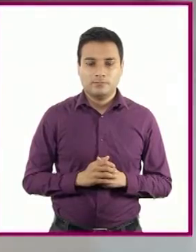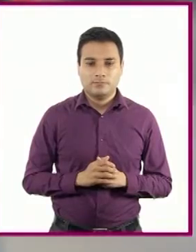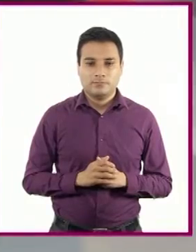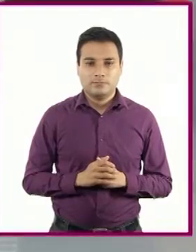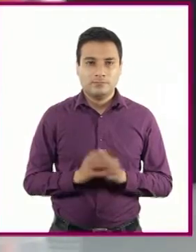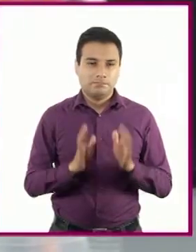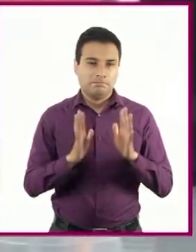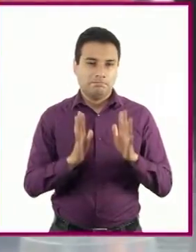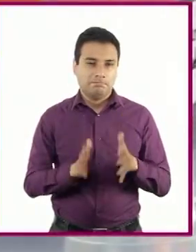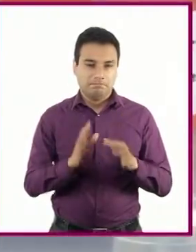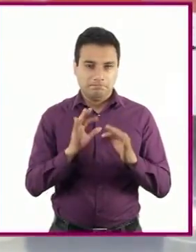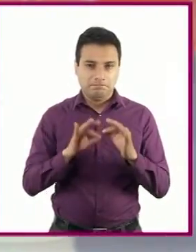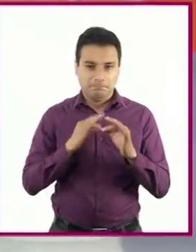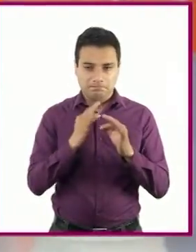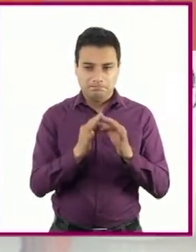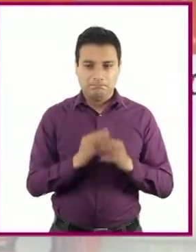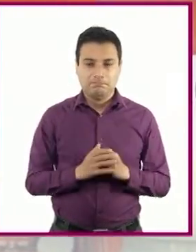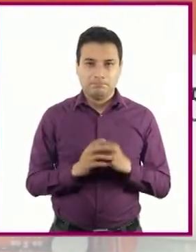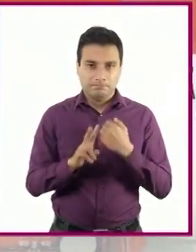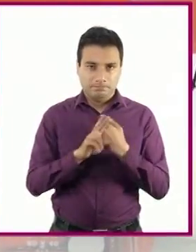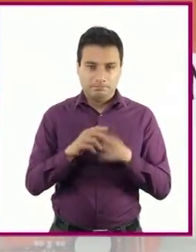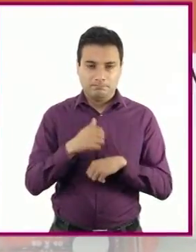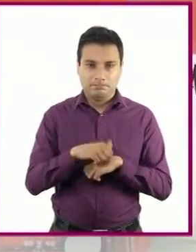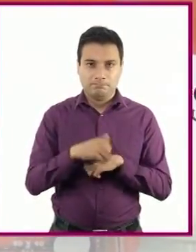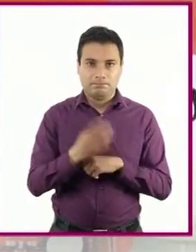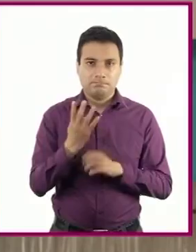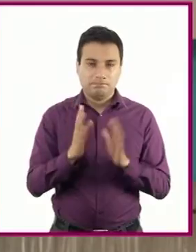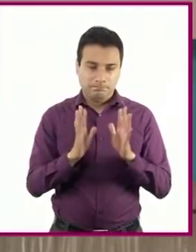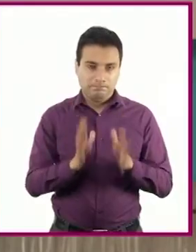Bueno, ya tenemos también listo el vaso número 4,